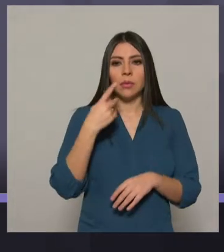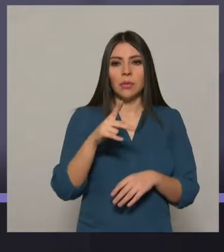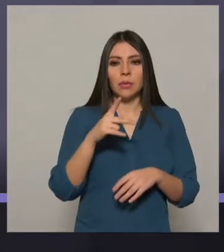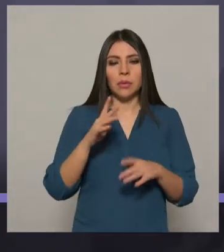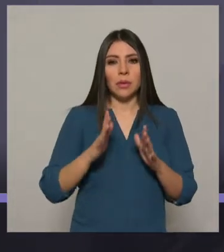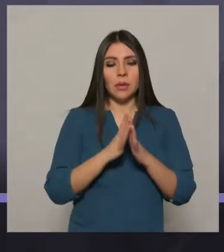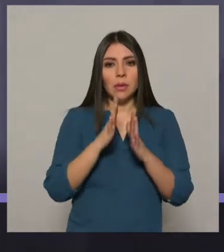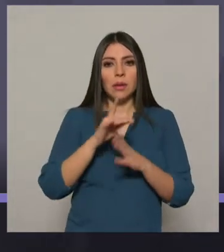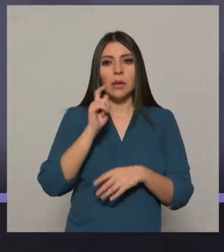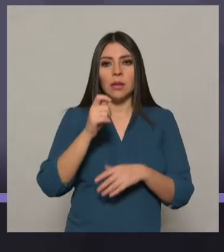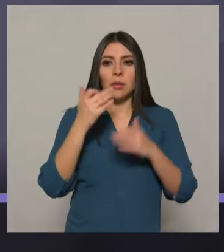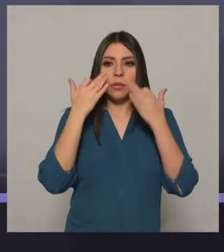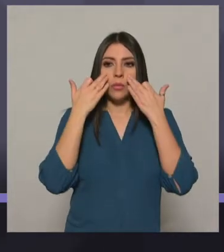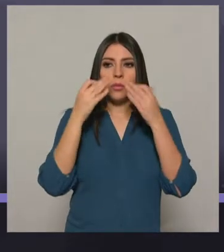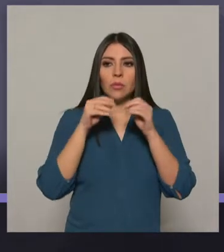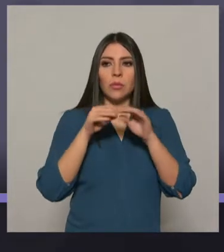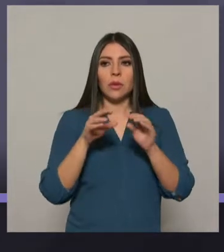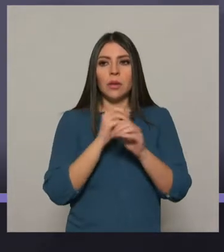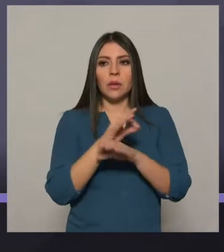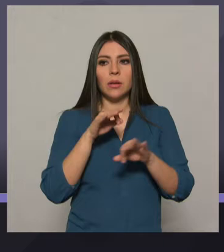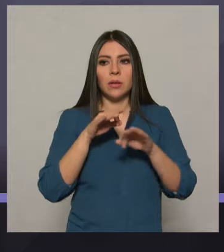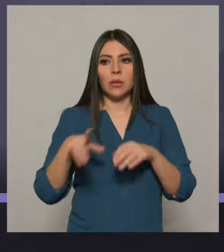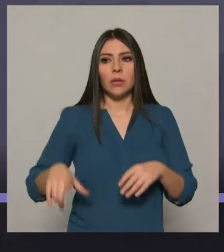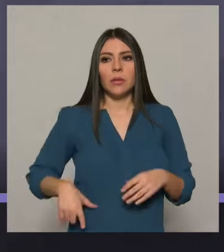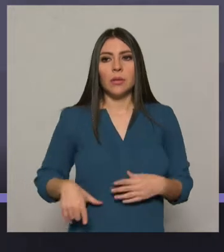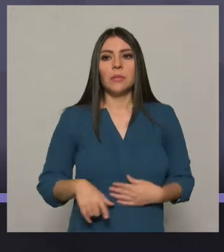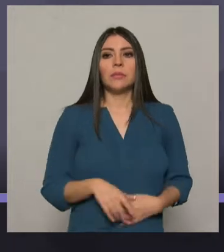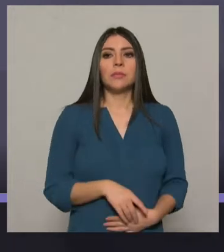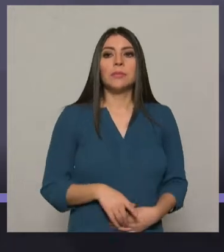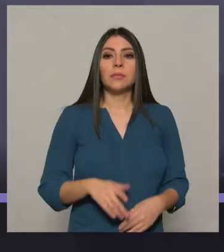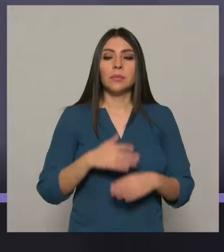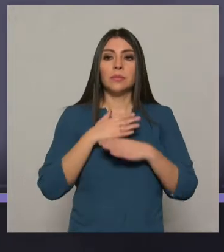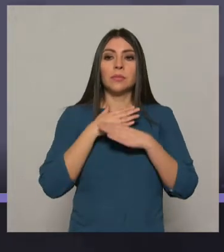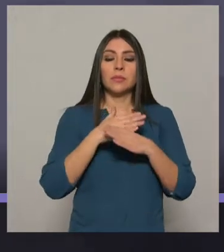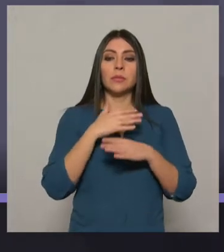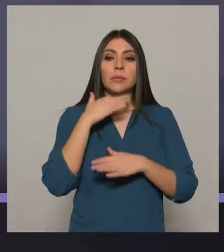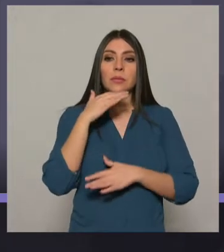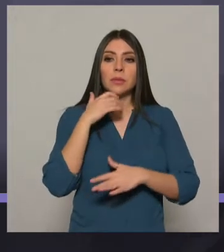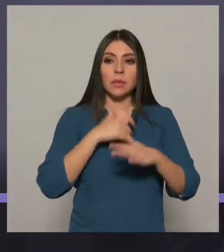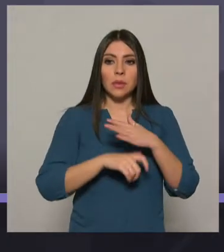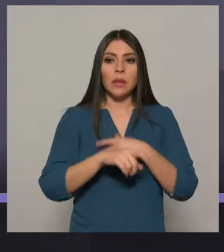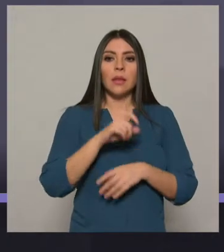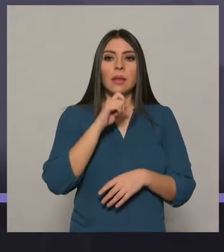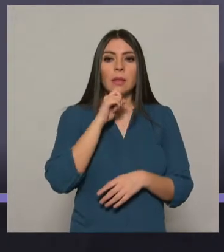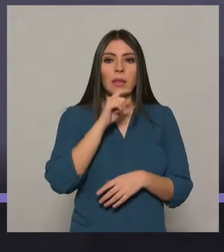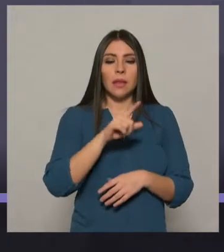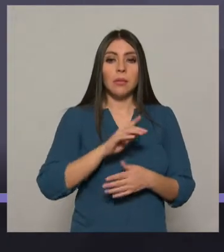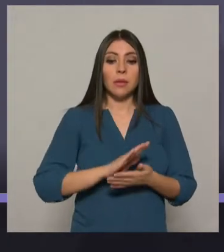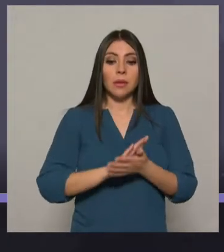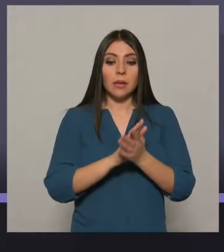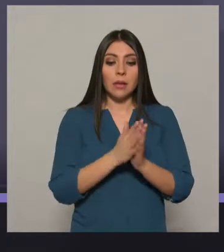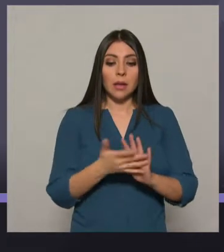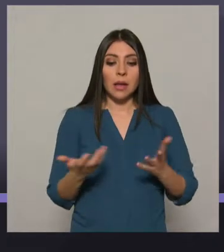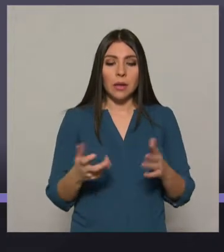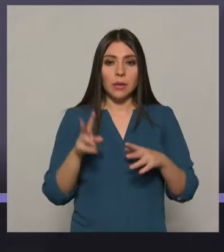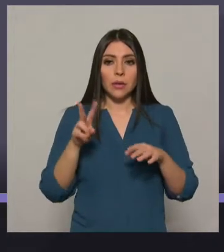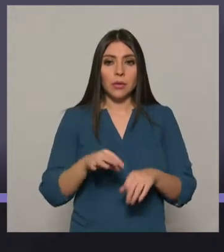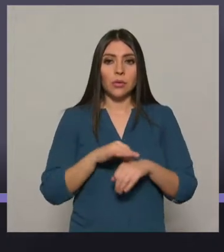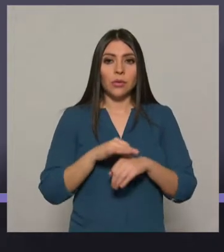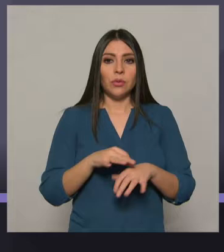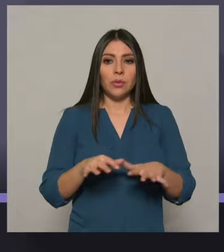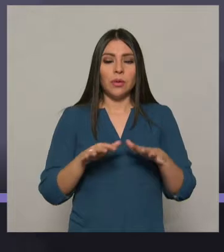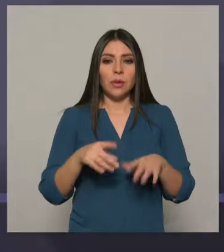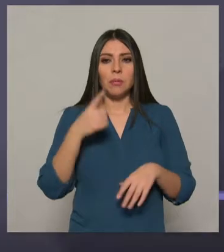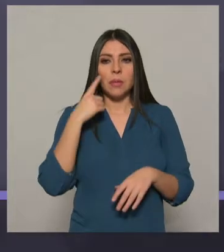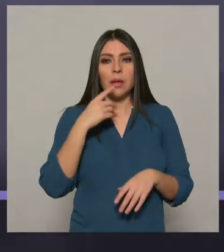la transparencia, el combate a la corrupción y sobre todo materializar eso en el bienestar